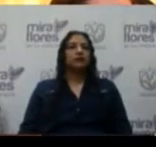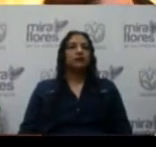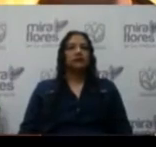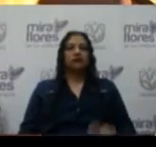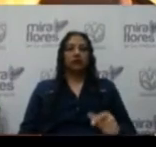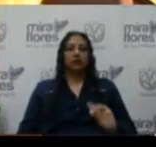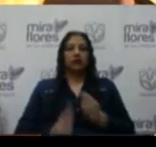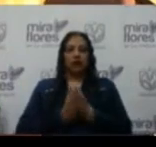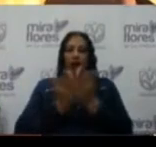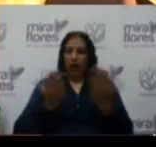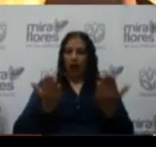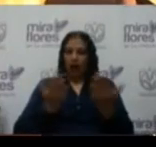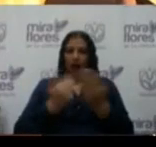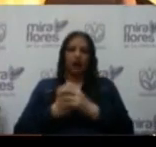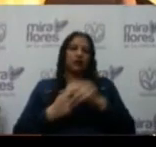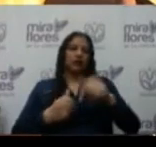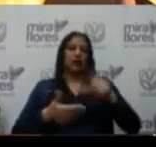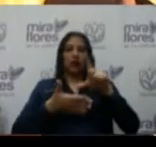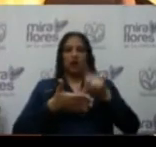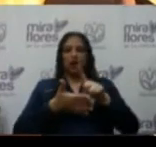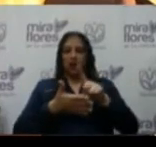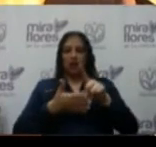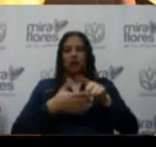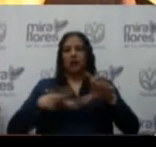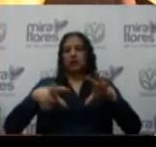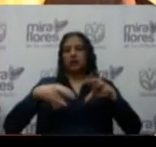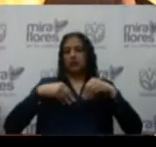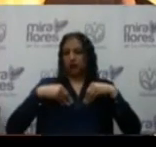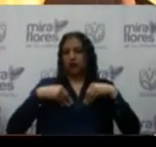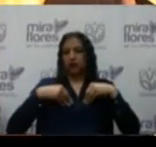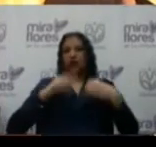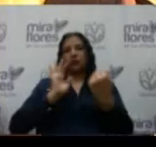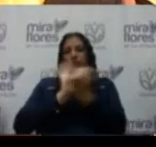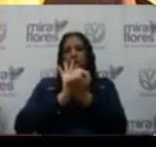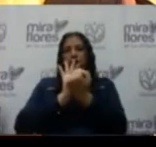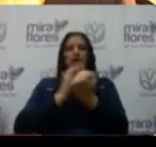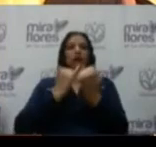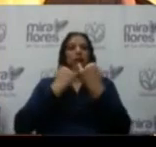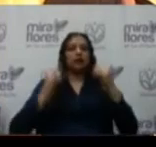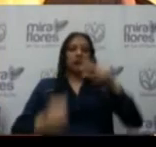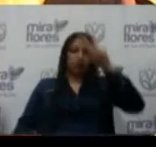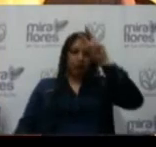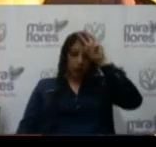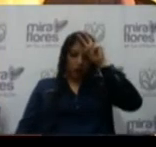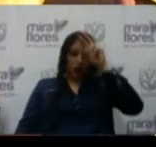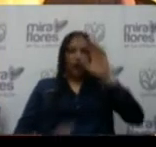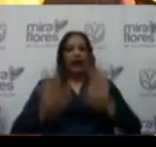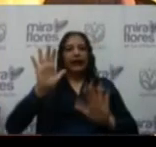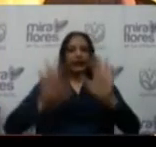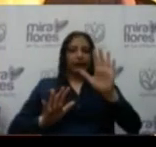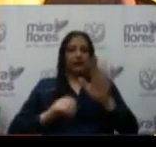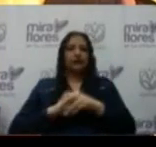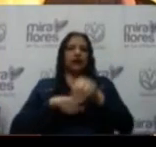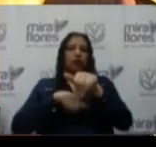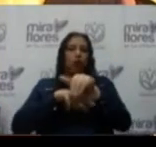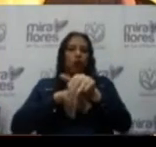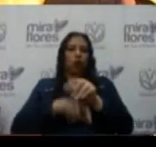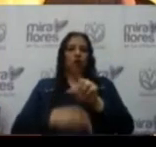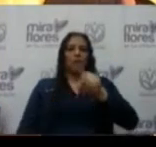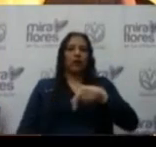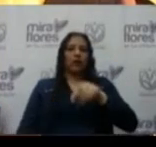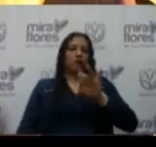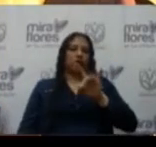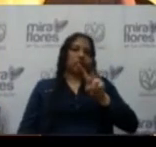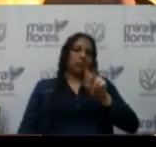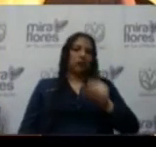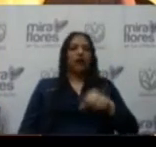Acta del Cabildo de Lima pronunciándose a favor de la independencia del Perú, 15 de julio de 1821. En la ciudad